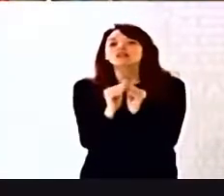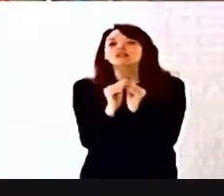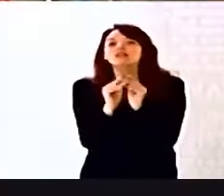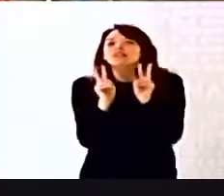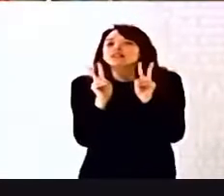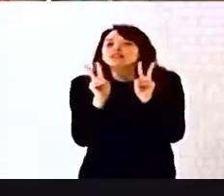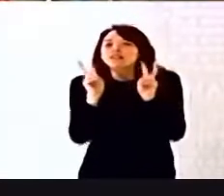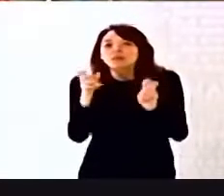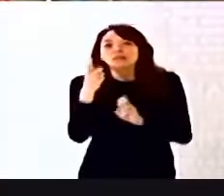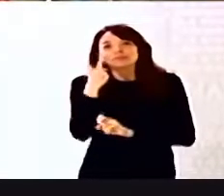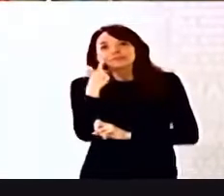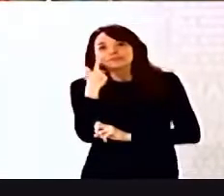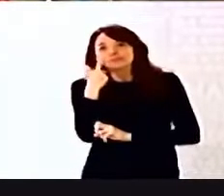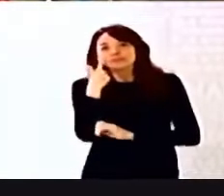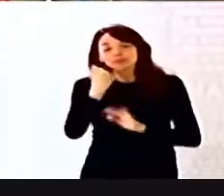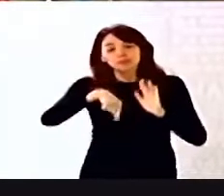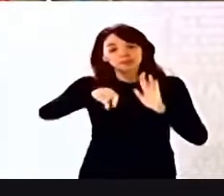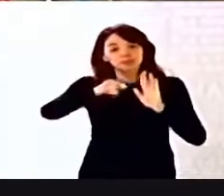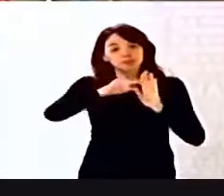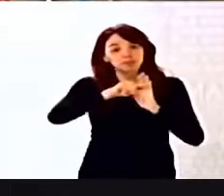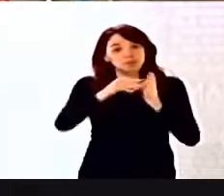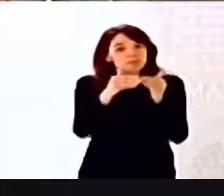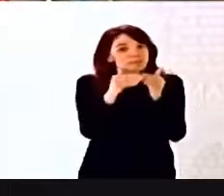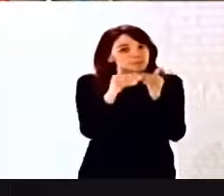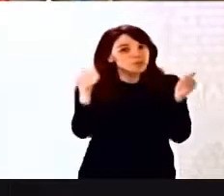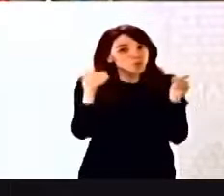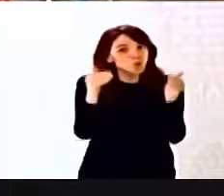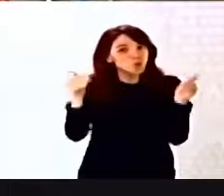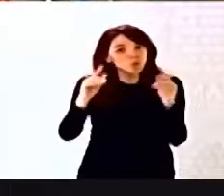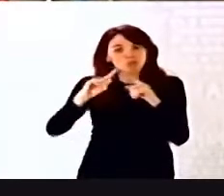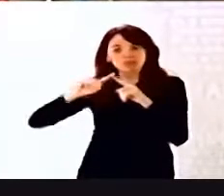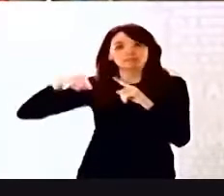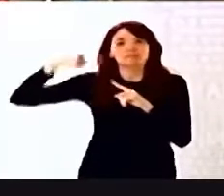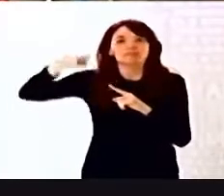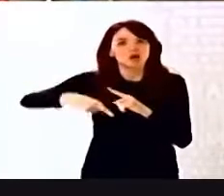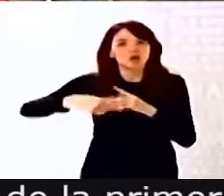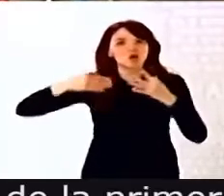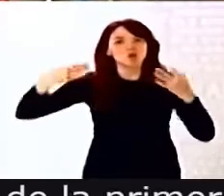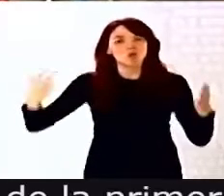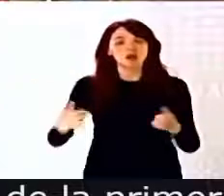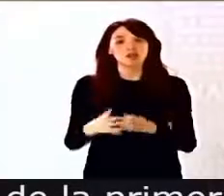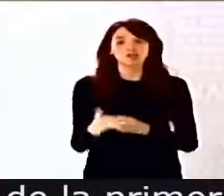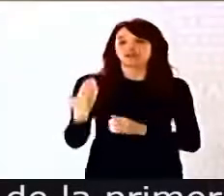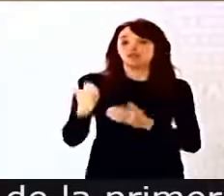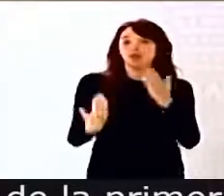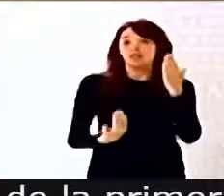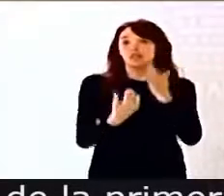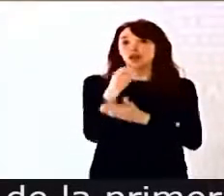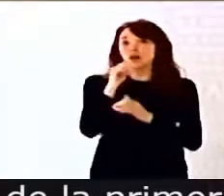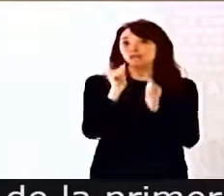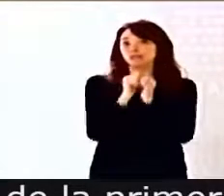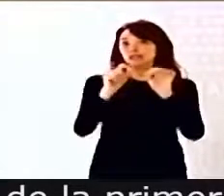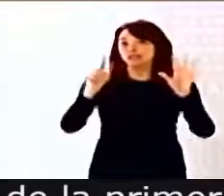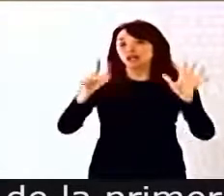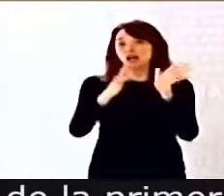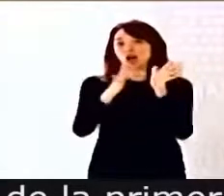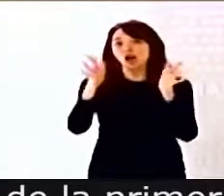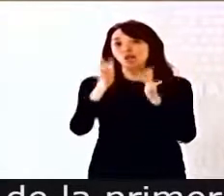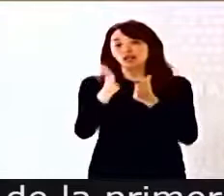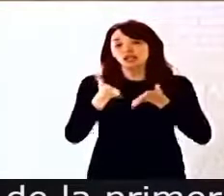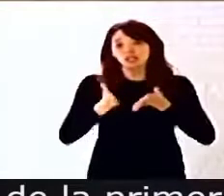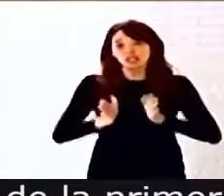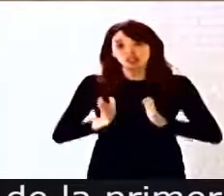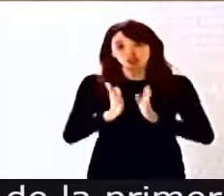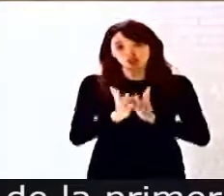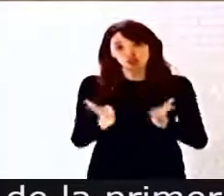al efecto de la primera medida de apertura, que fue sacar a pasear a los niños el día 26 de abril? Pues la conclusión que